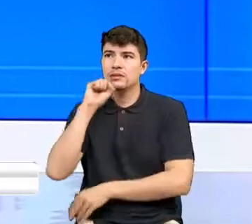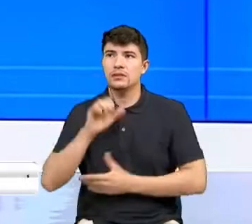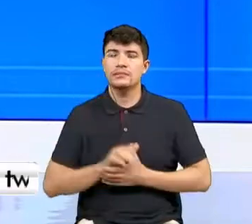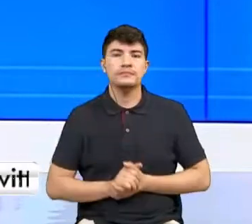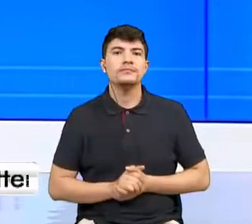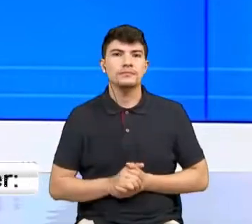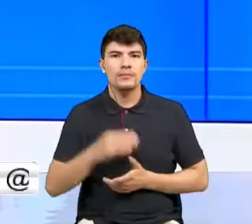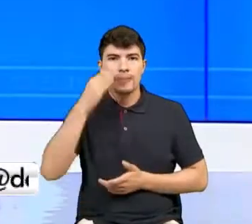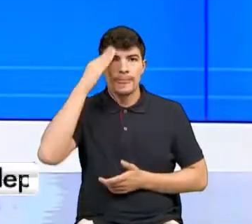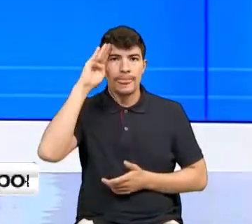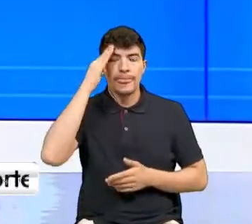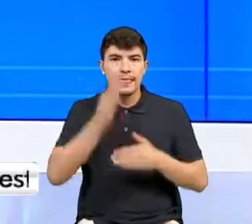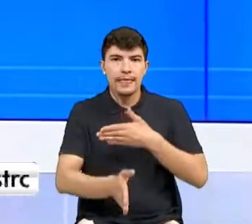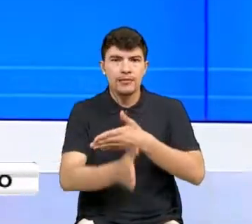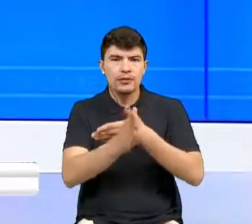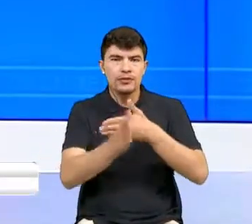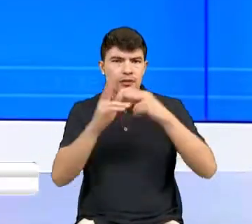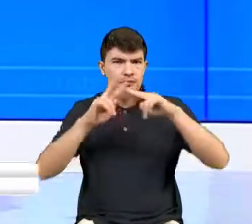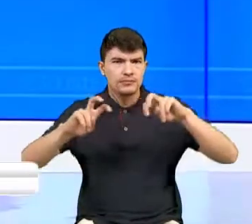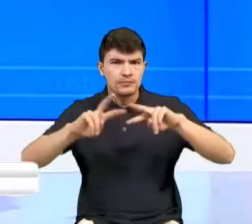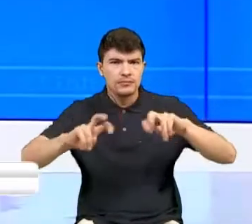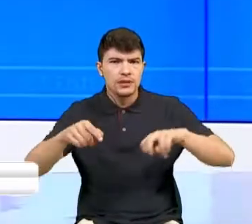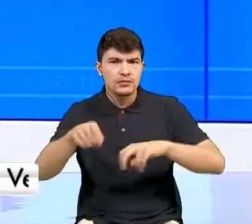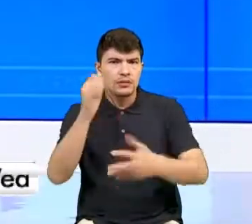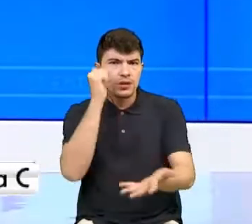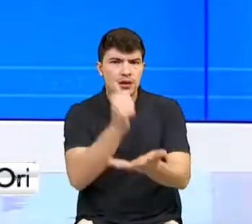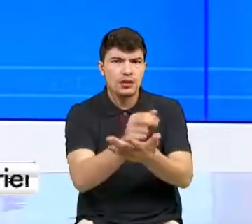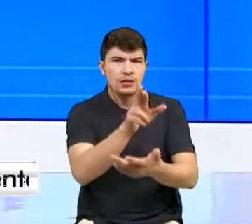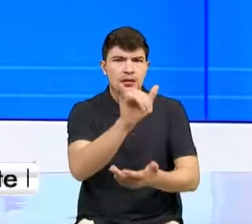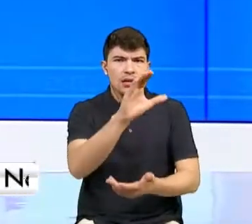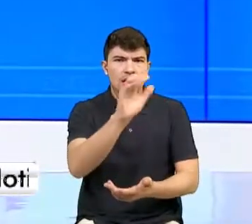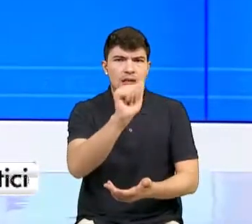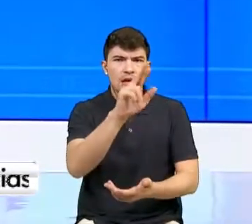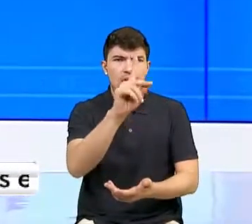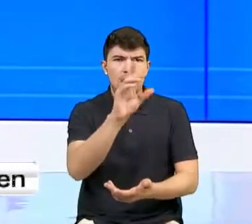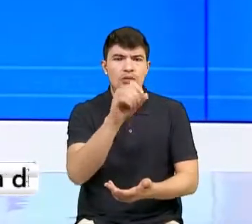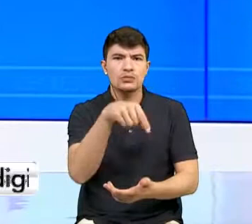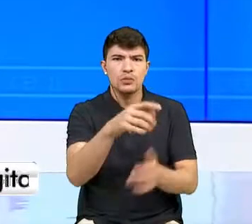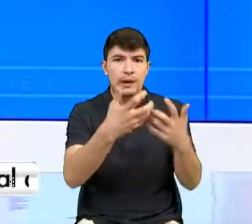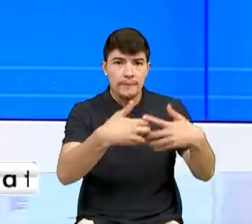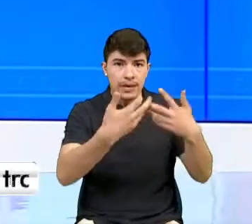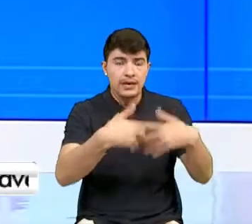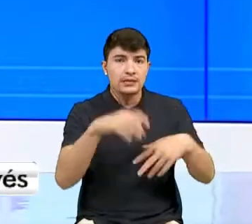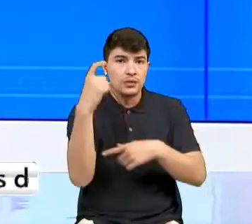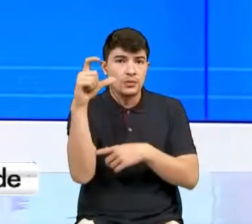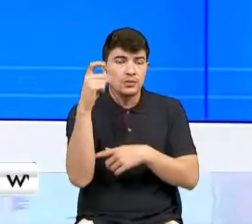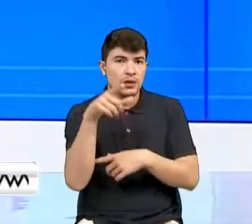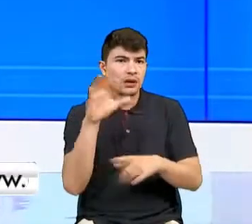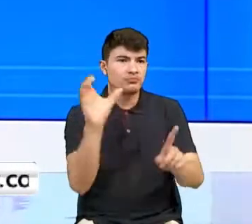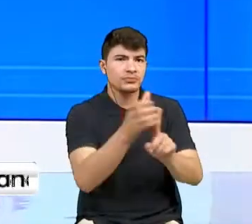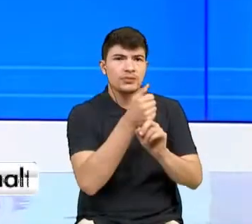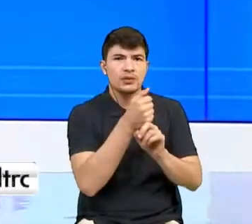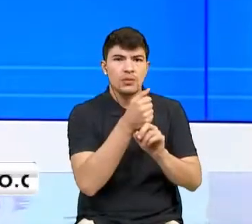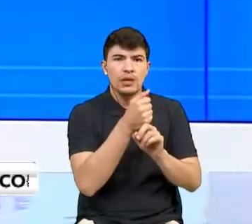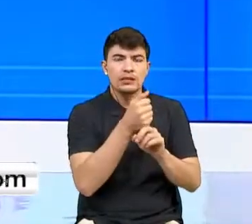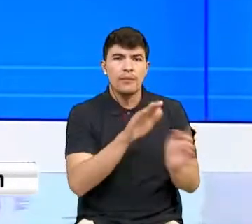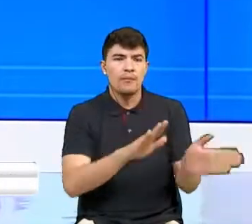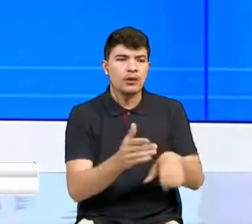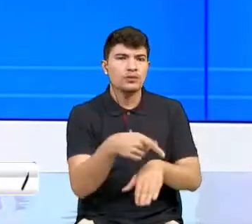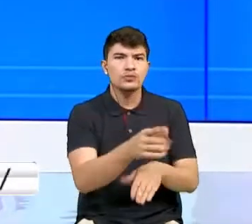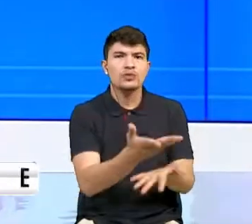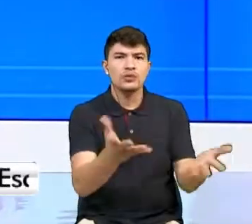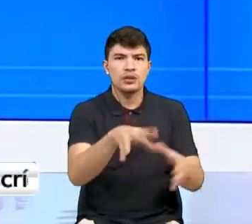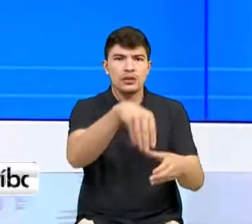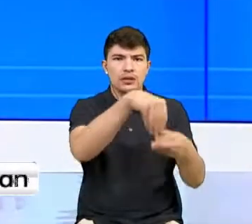y las autoridades continúan con las investigaciones sobre el homicidio de ricardo galavís empresario cucuteño hallado sin vida en su oficina nuestro compañero